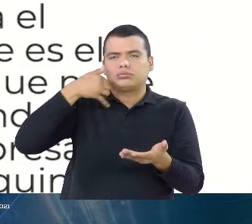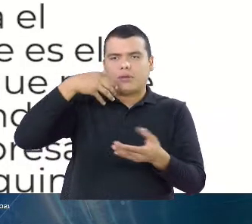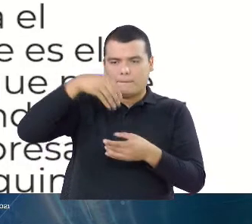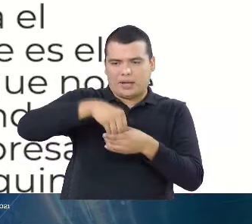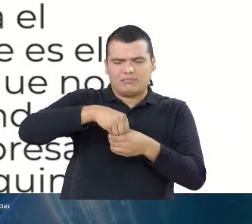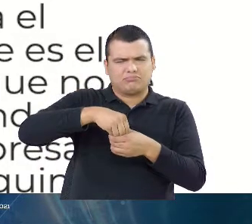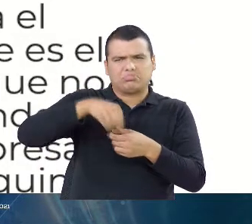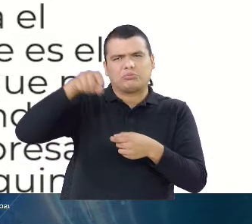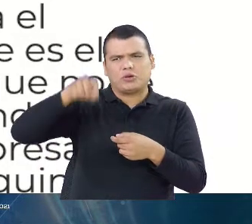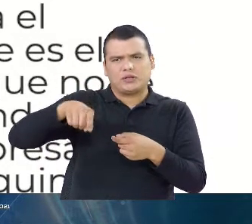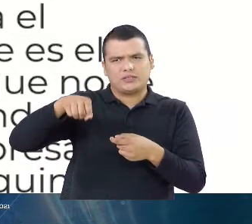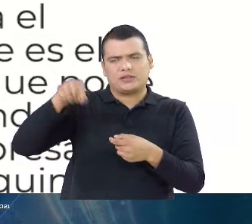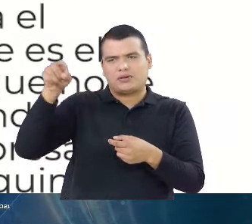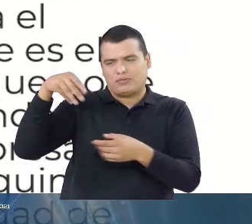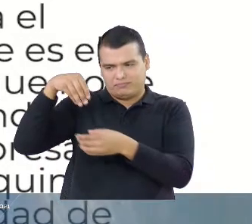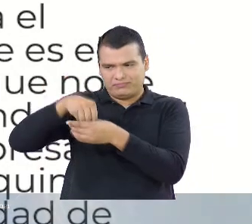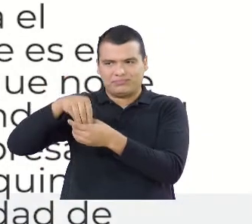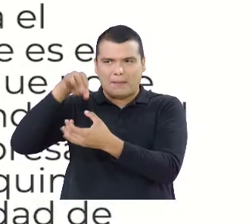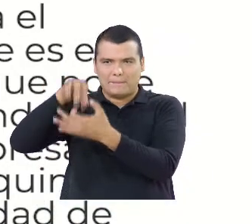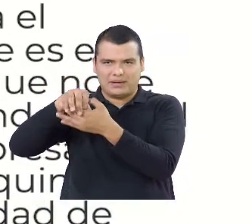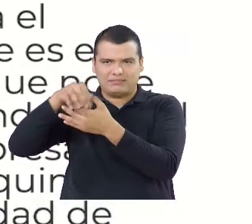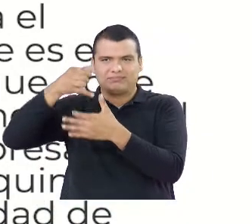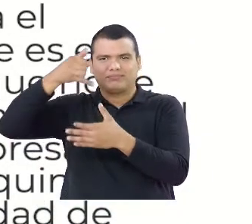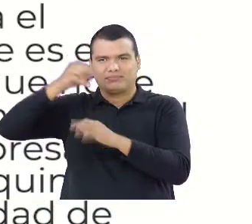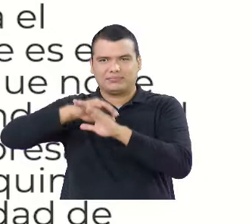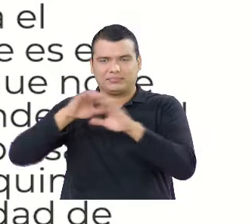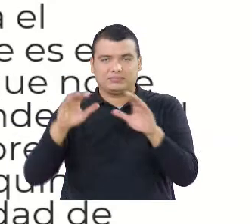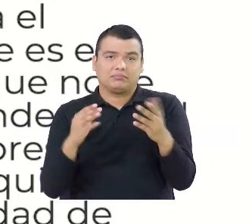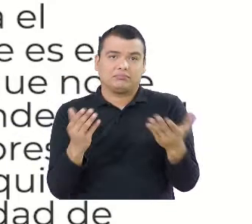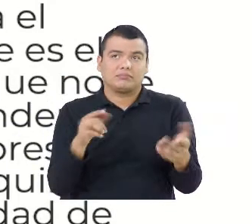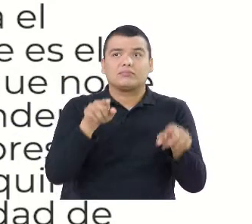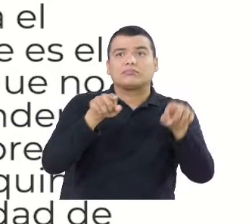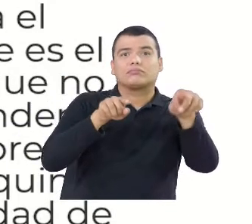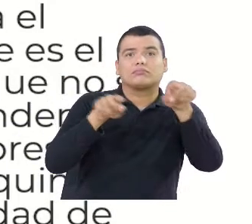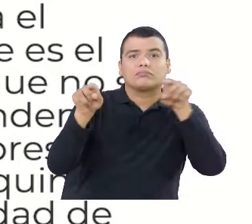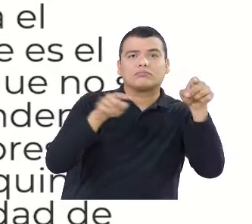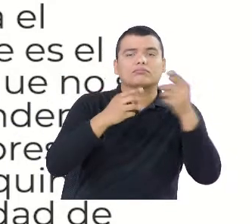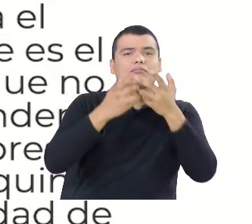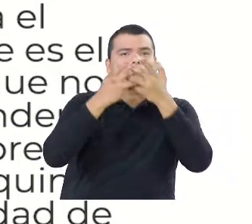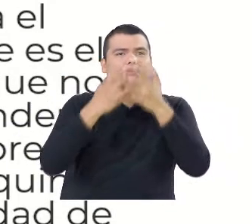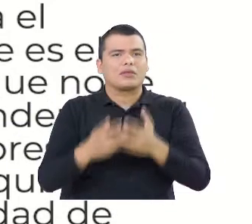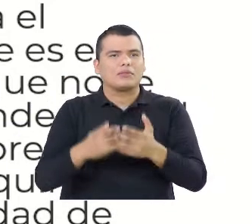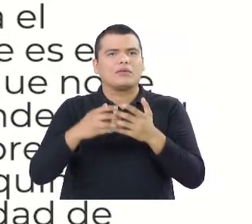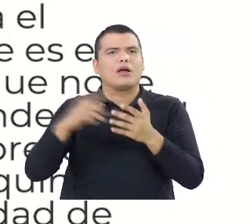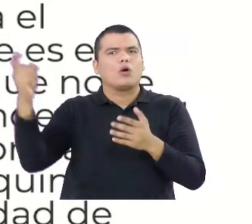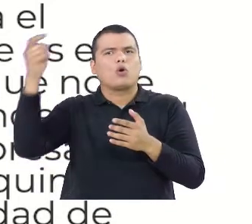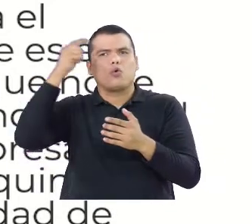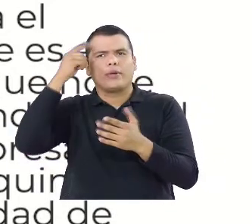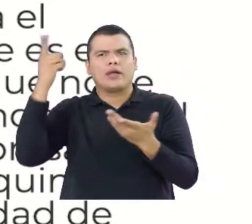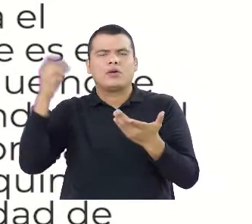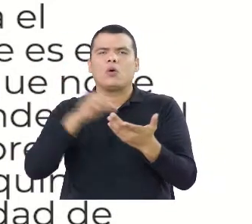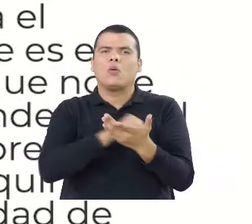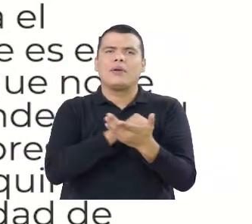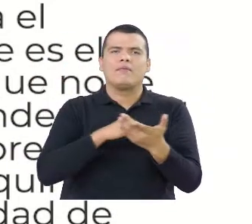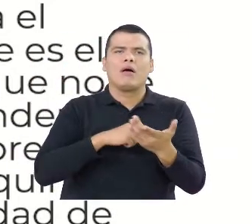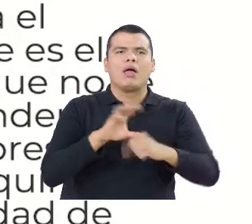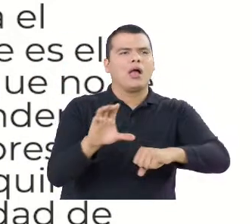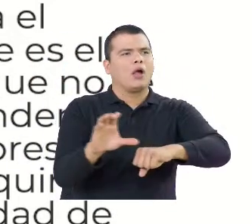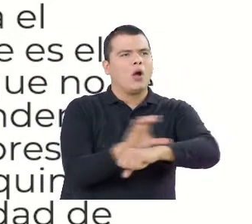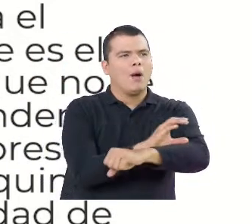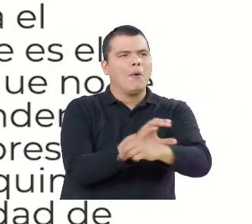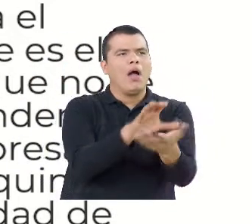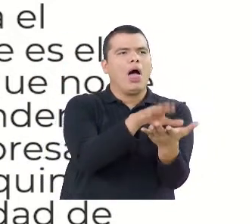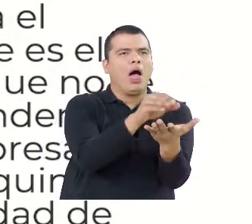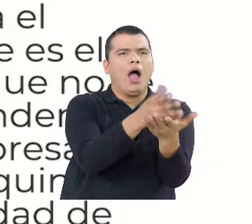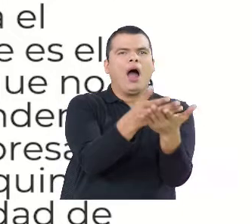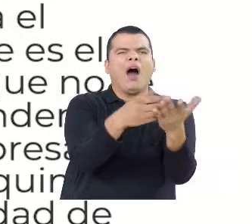El objetivo principal es que las empresas, tanto públicas como privadas, en vez de botar las cosas como son computadores, fotocopiadoras y